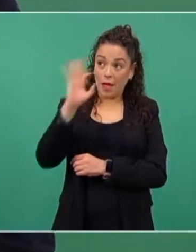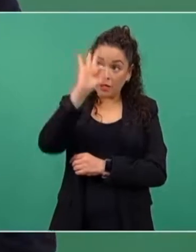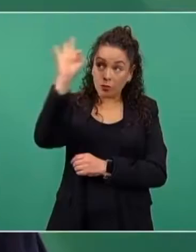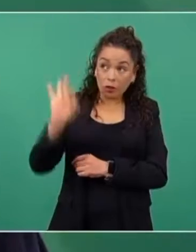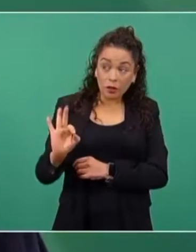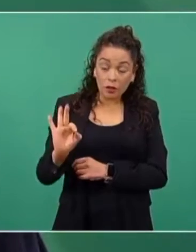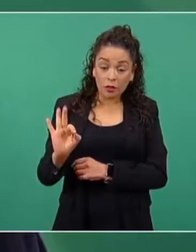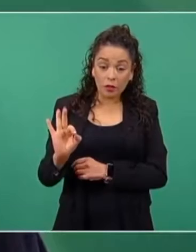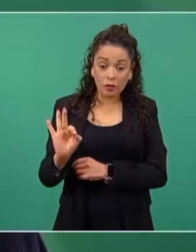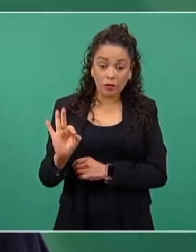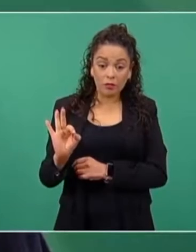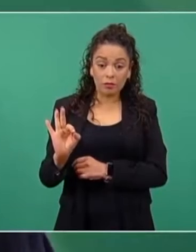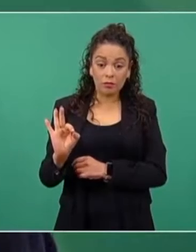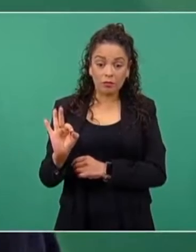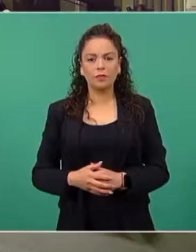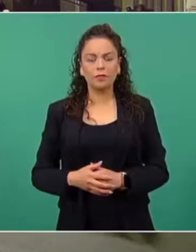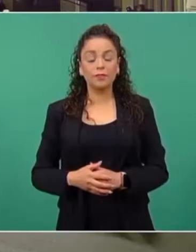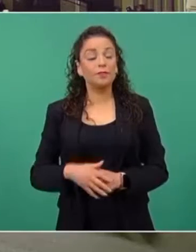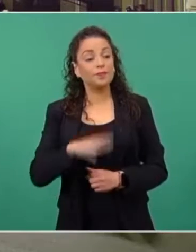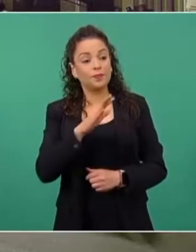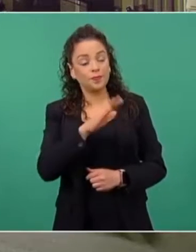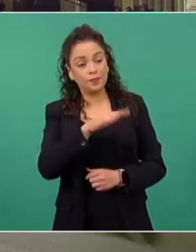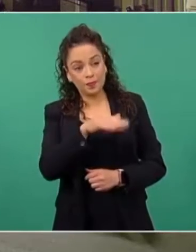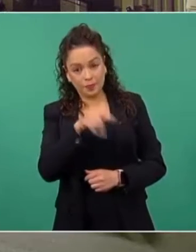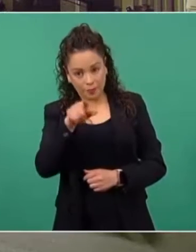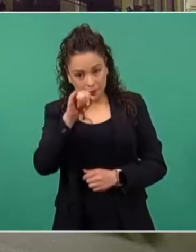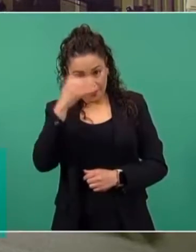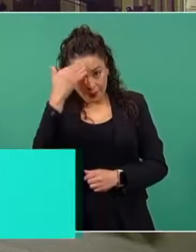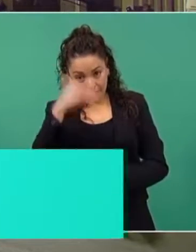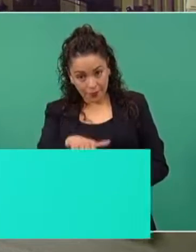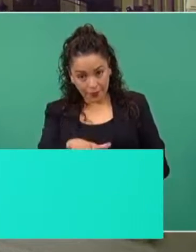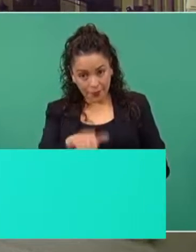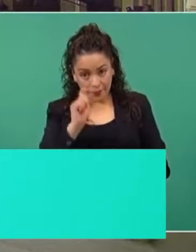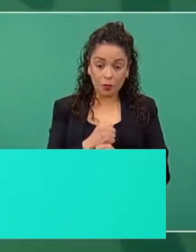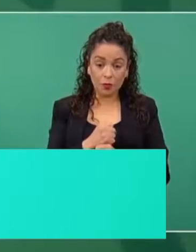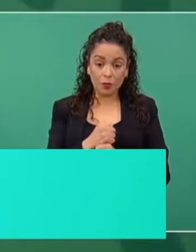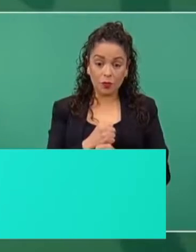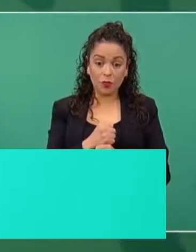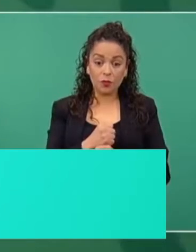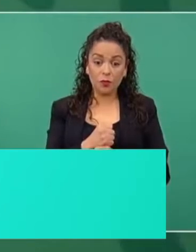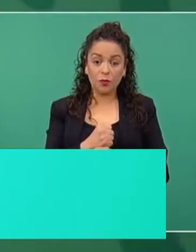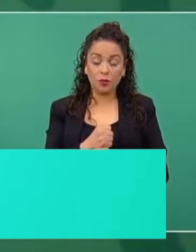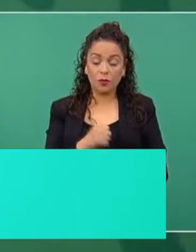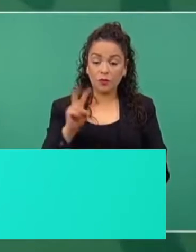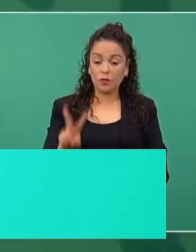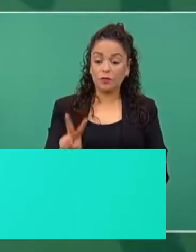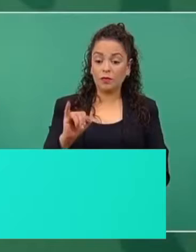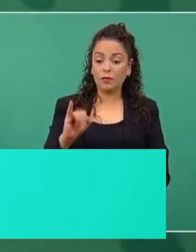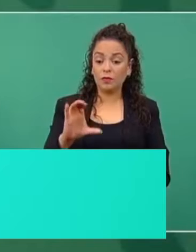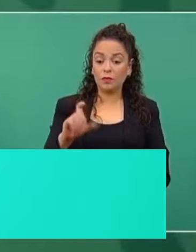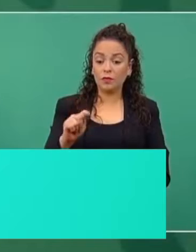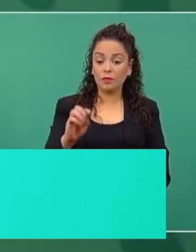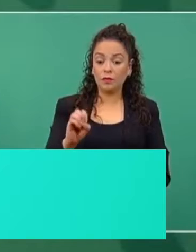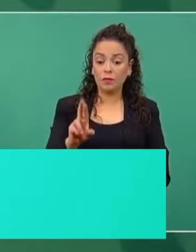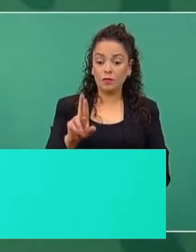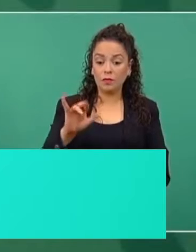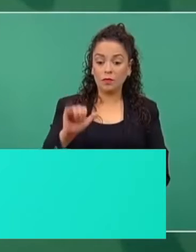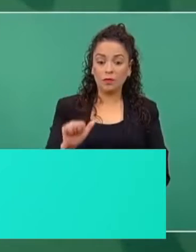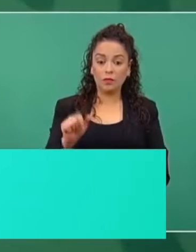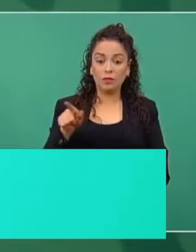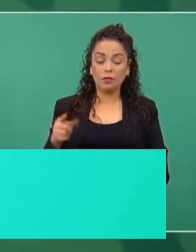su eficiencia como funcionaria. Ya a partir del año próximo, Victoria va a ser la